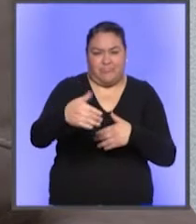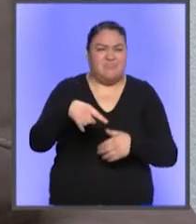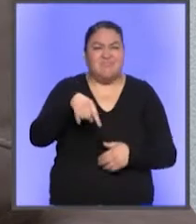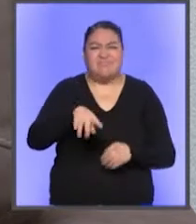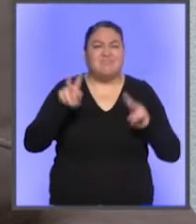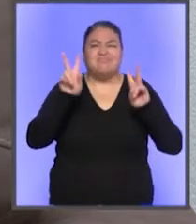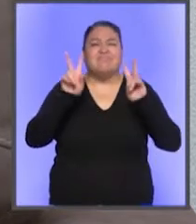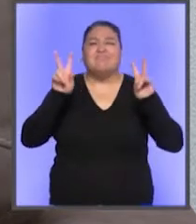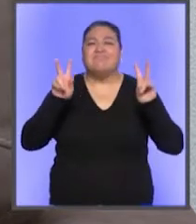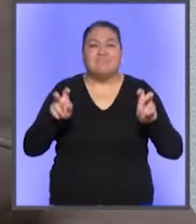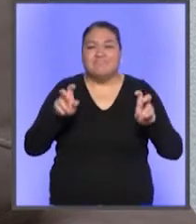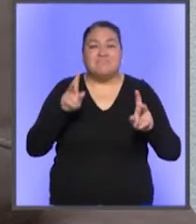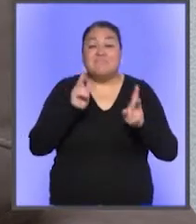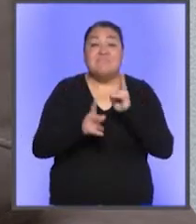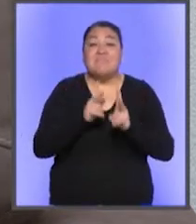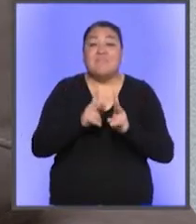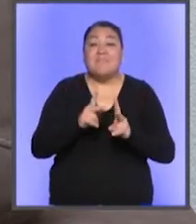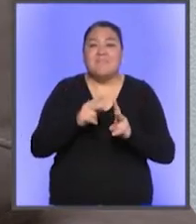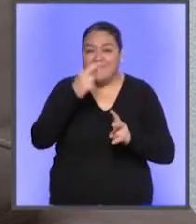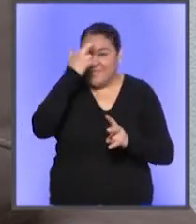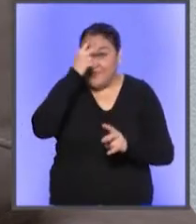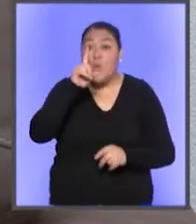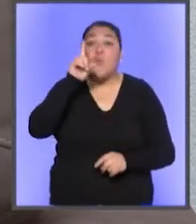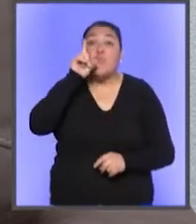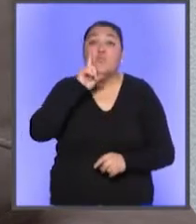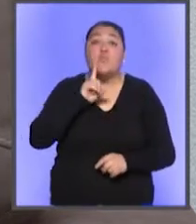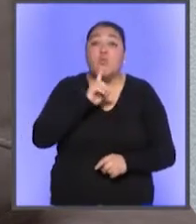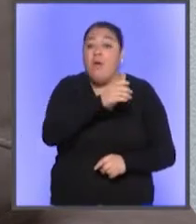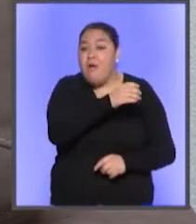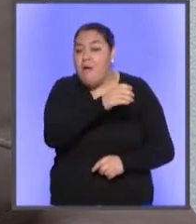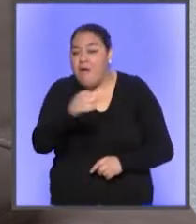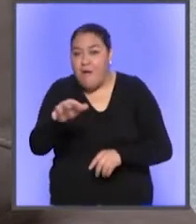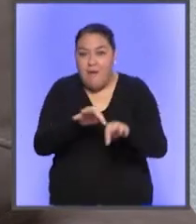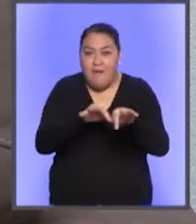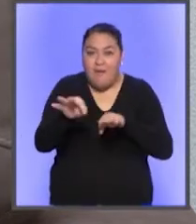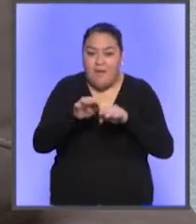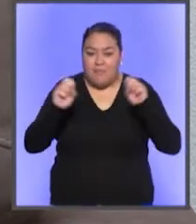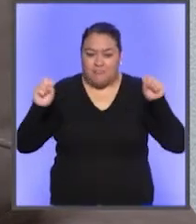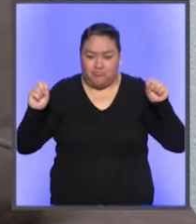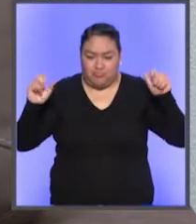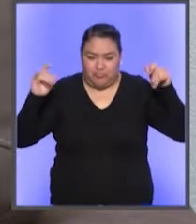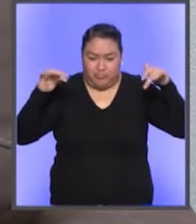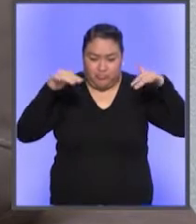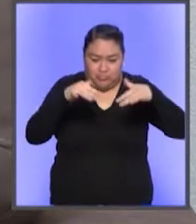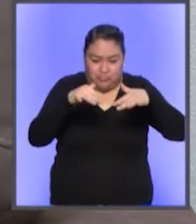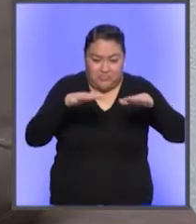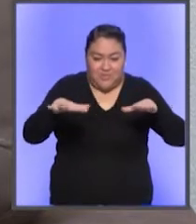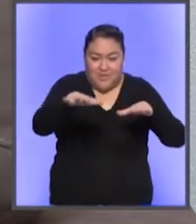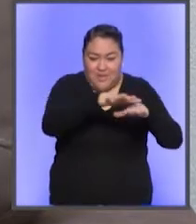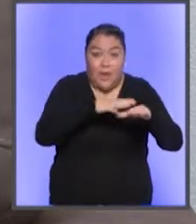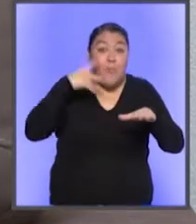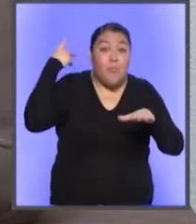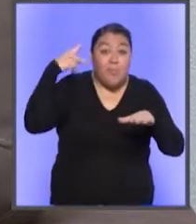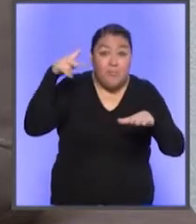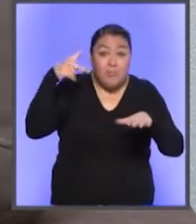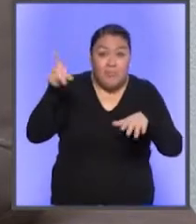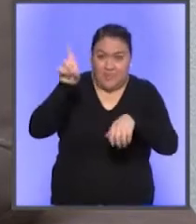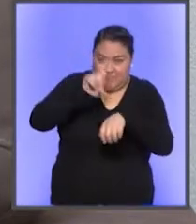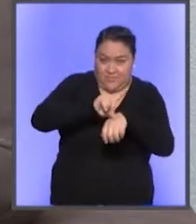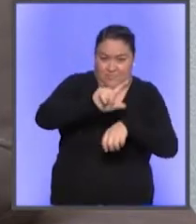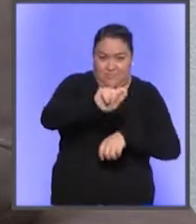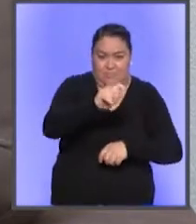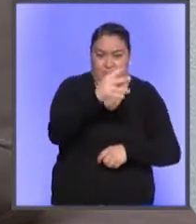vamos a platicar sobre el encuentro de mujeres Rurales que se celebró en Puebla los días